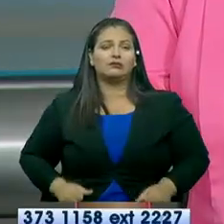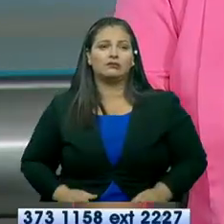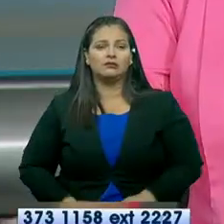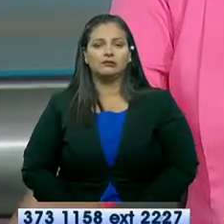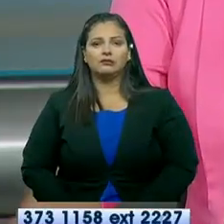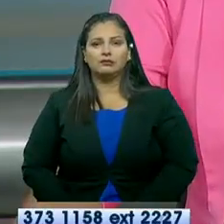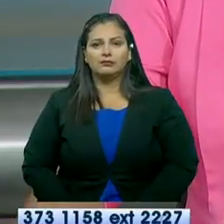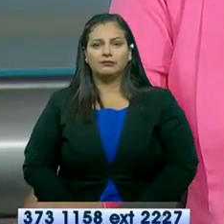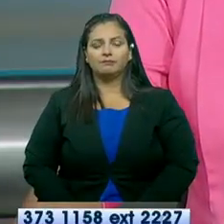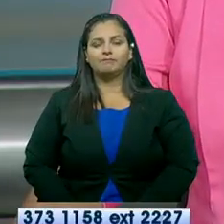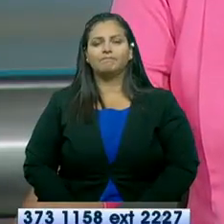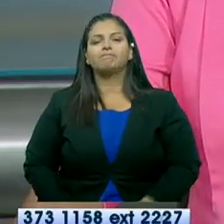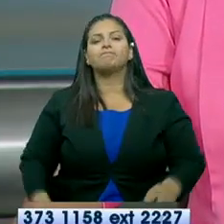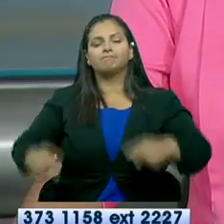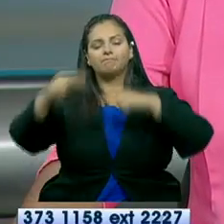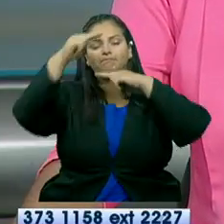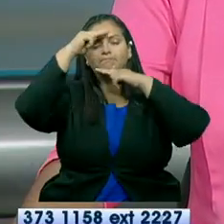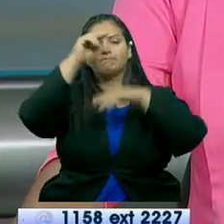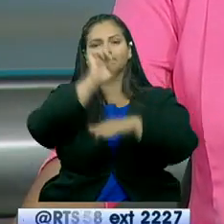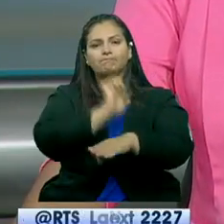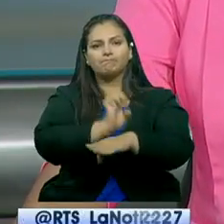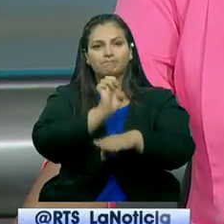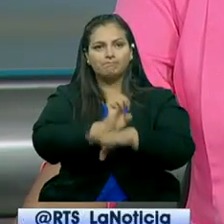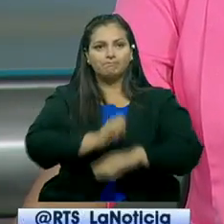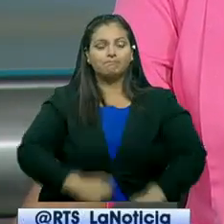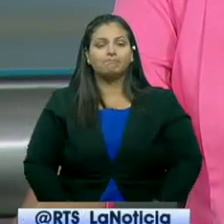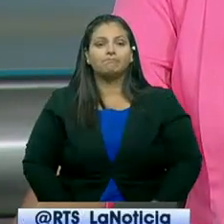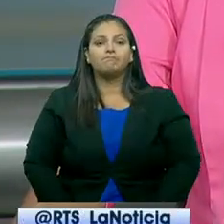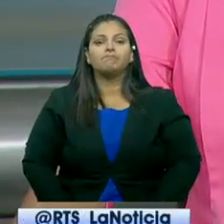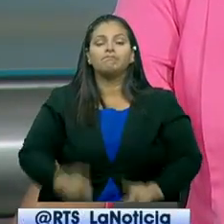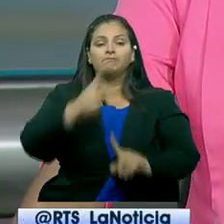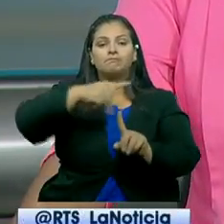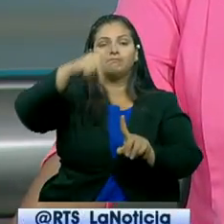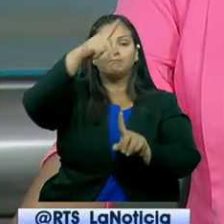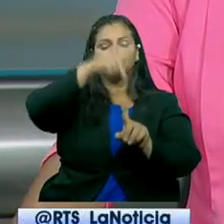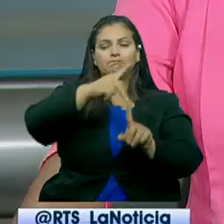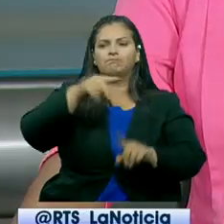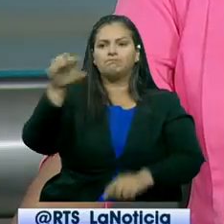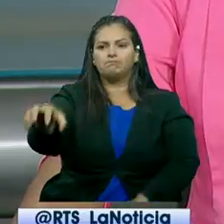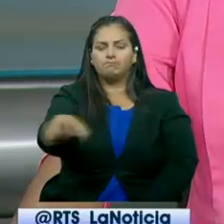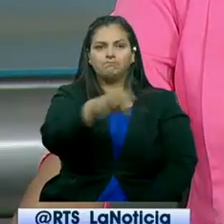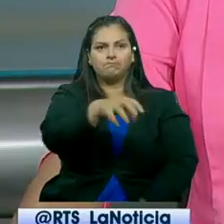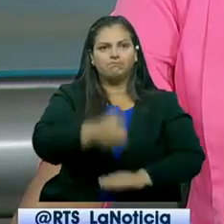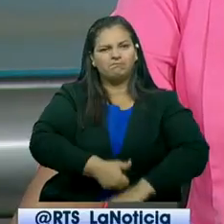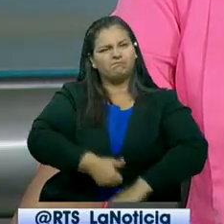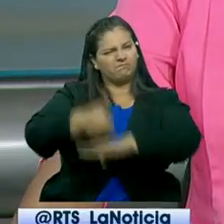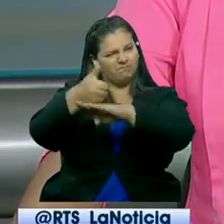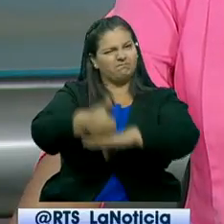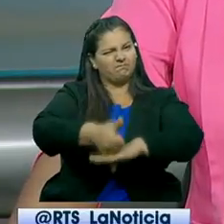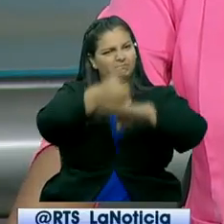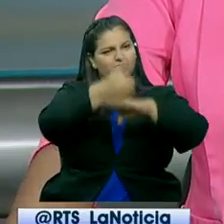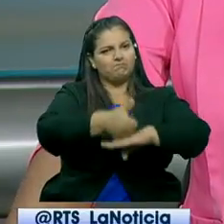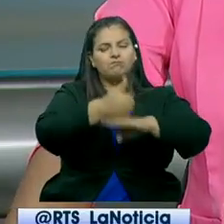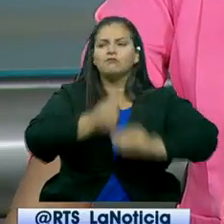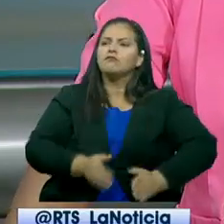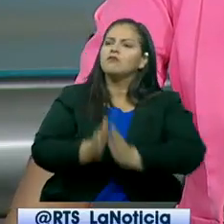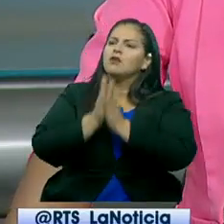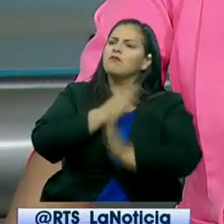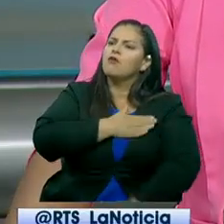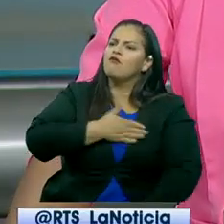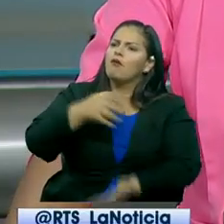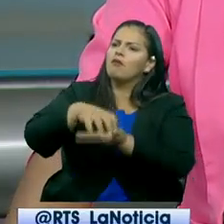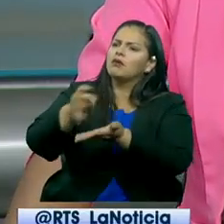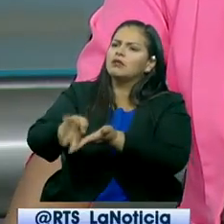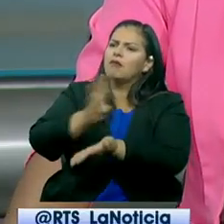De regreso a nuestro país, las prefecturas insisten en el archivo de la propuesta de reforma al Código de la Democracia. Las autoridades